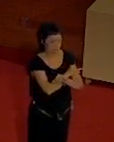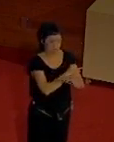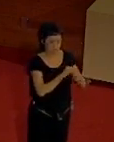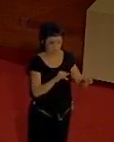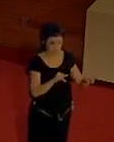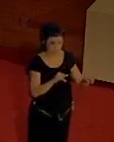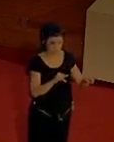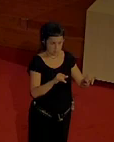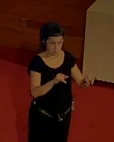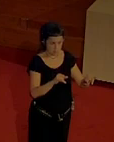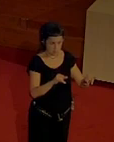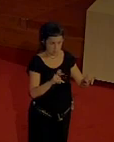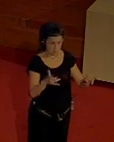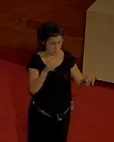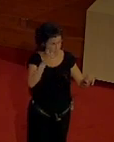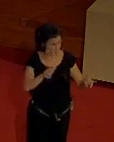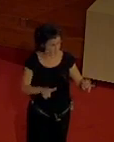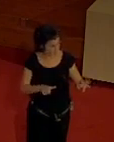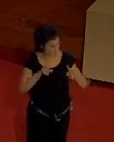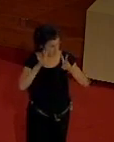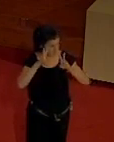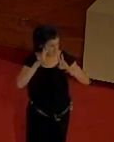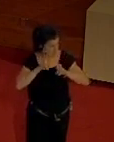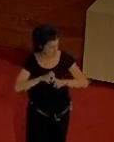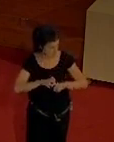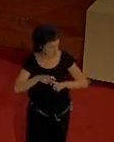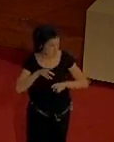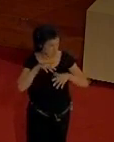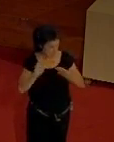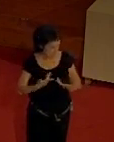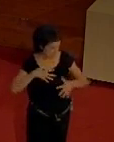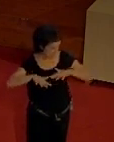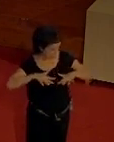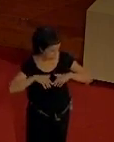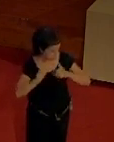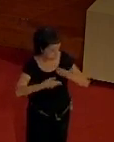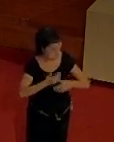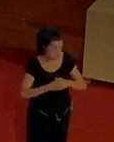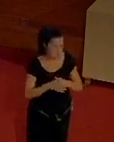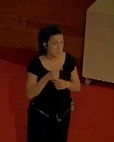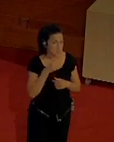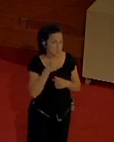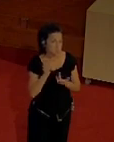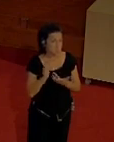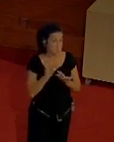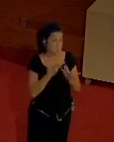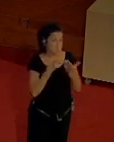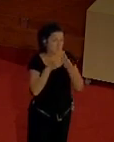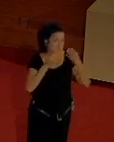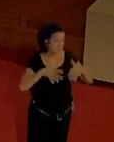un analista que todavía sigue hoy en activo que es Francis fukuyama que nos plantea aquello del fin de la